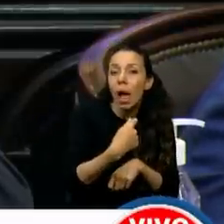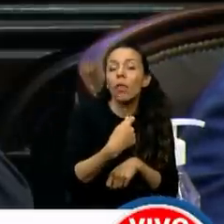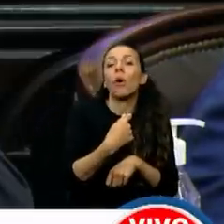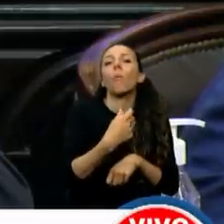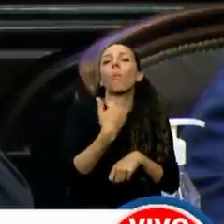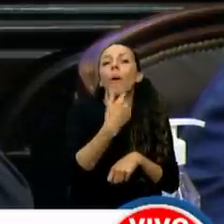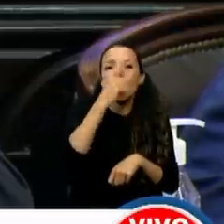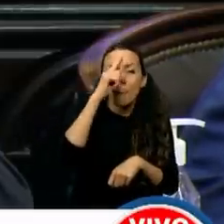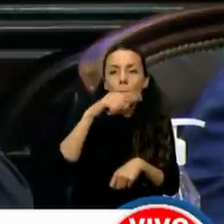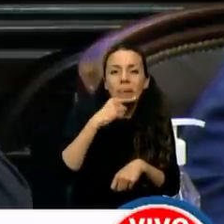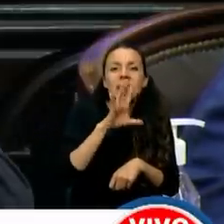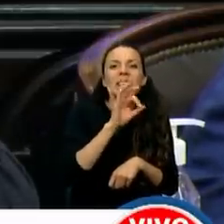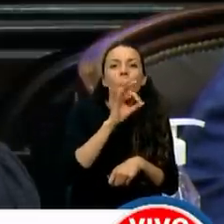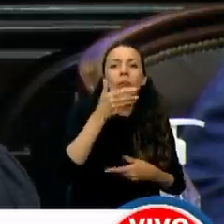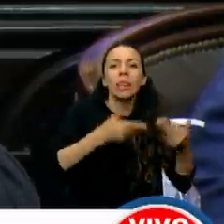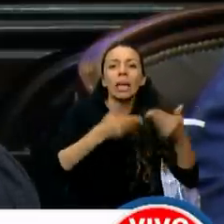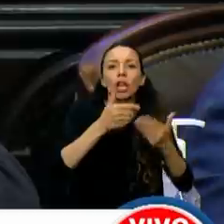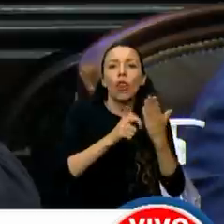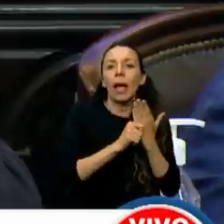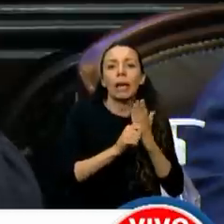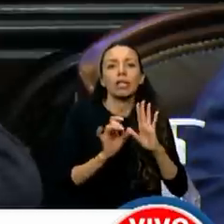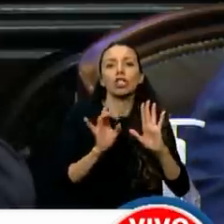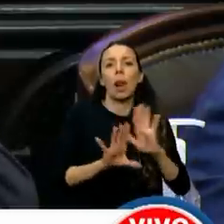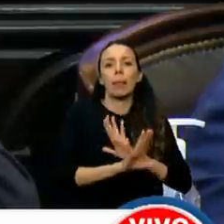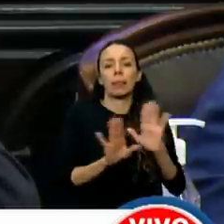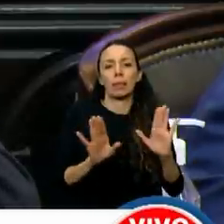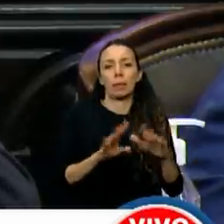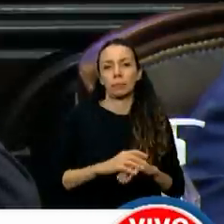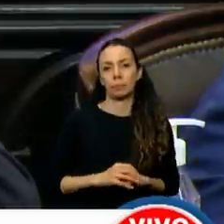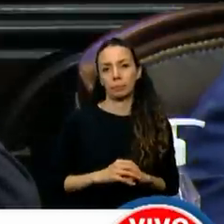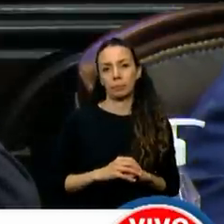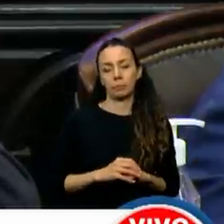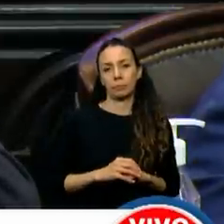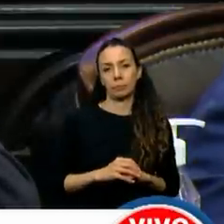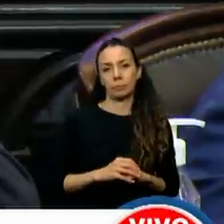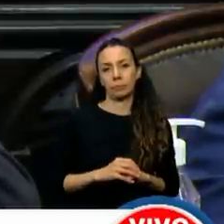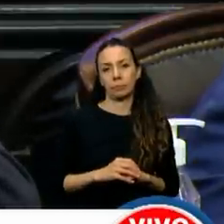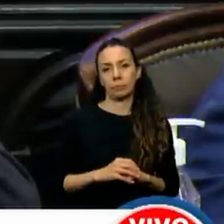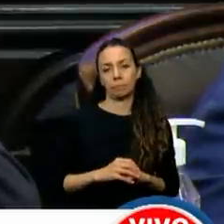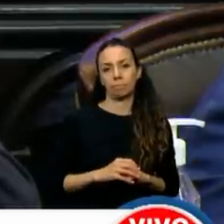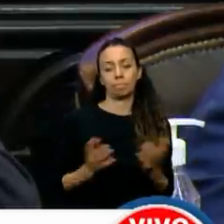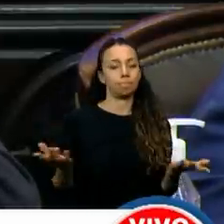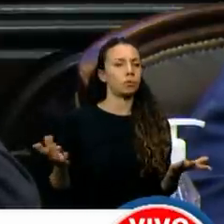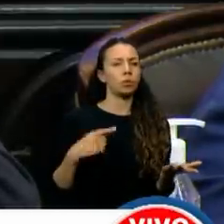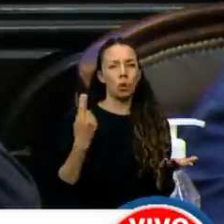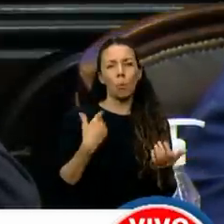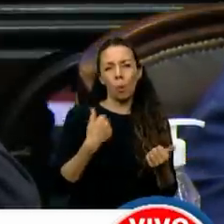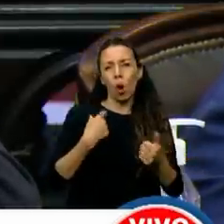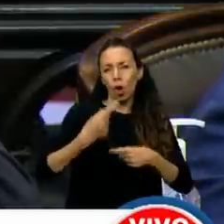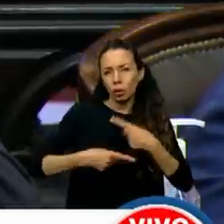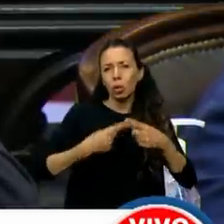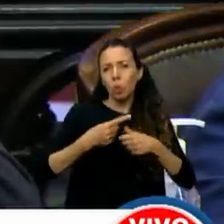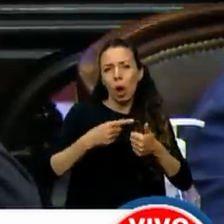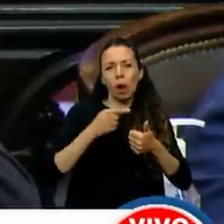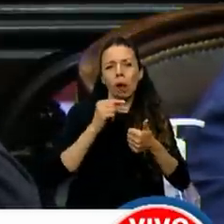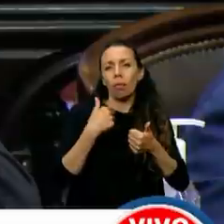por mes lamentablemente el señor presidente podríamos seguir enumerando los fracasos